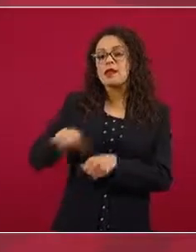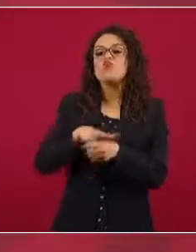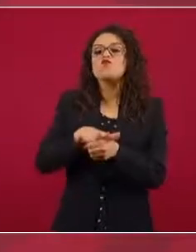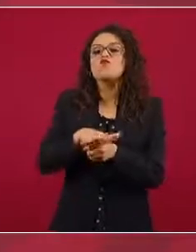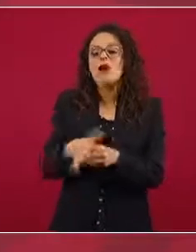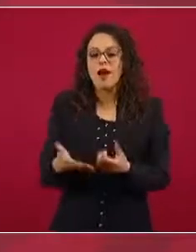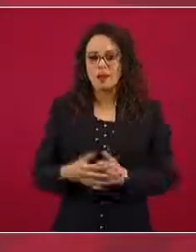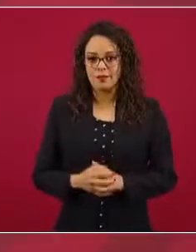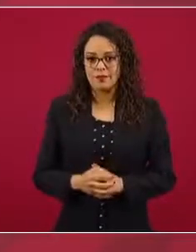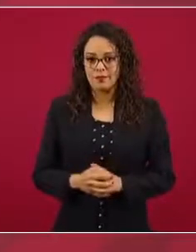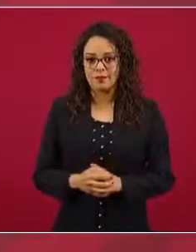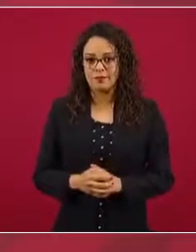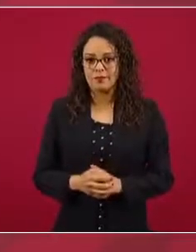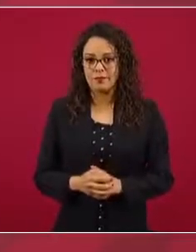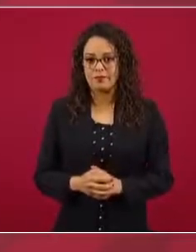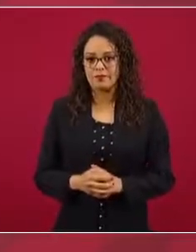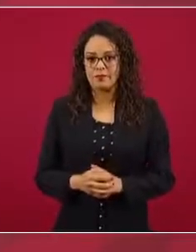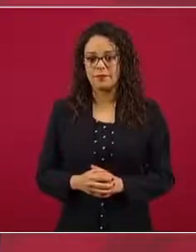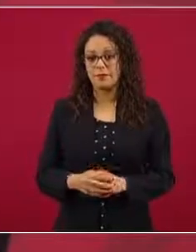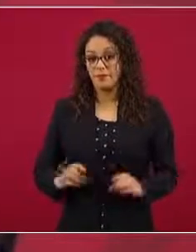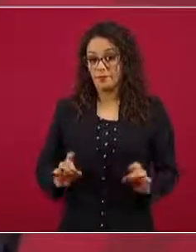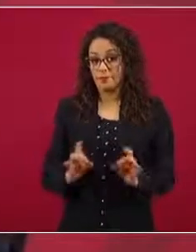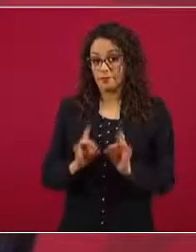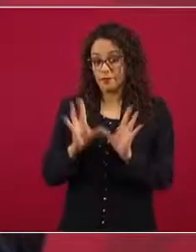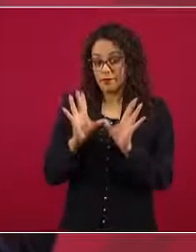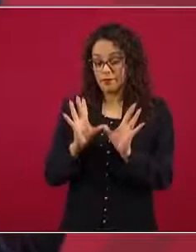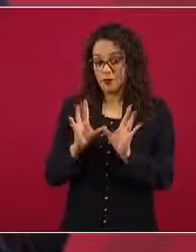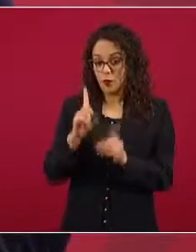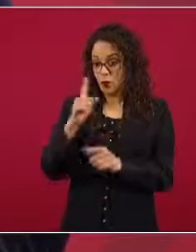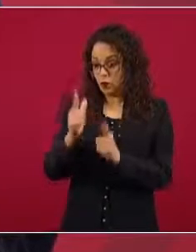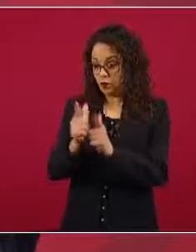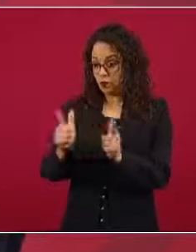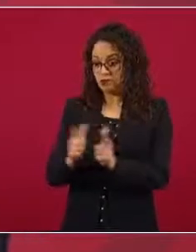Si un partido se desgastaba,